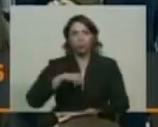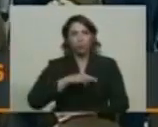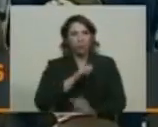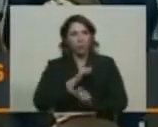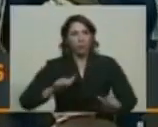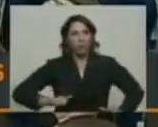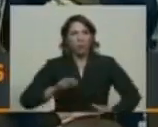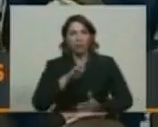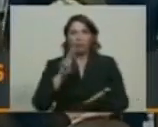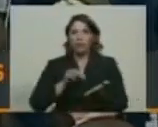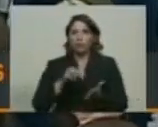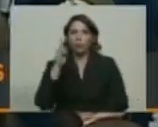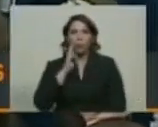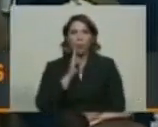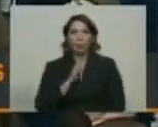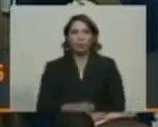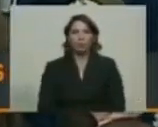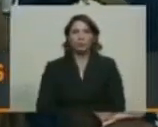Armada Nacional Bolivariana,